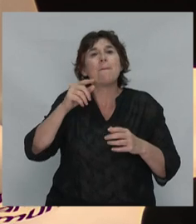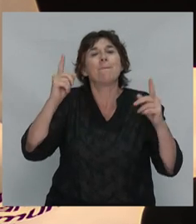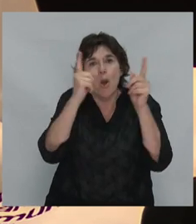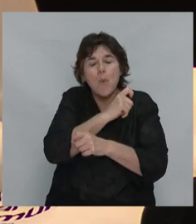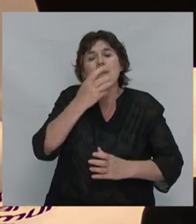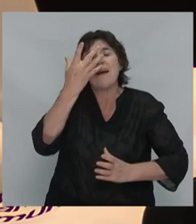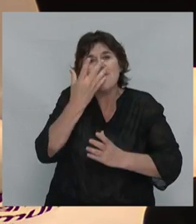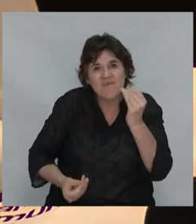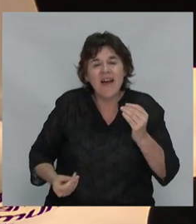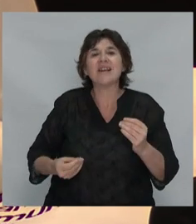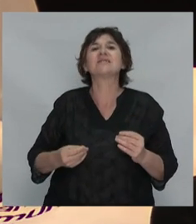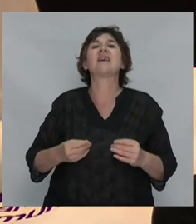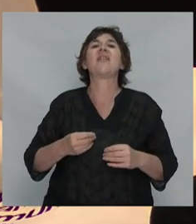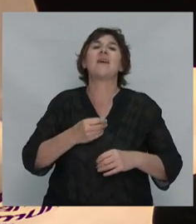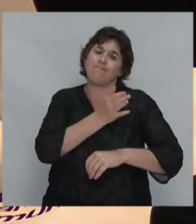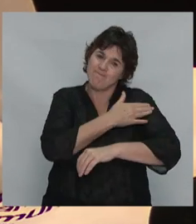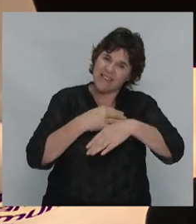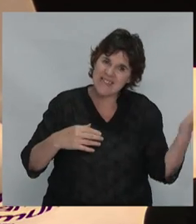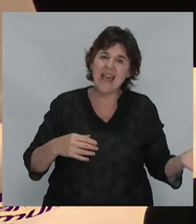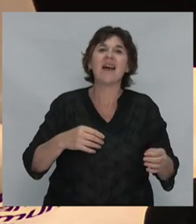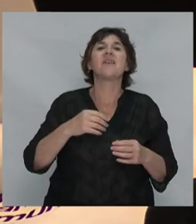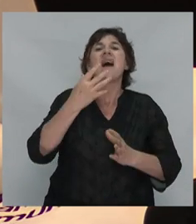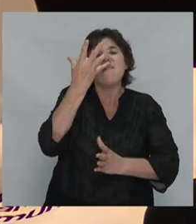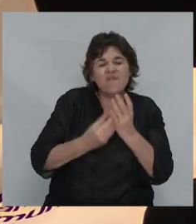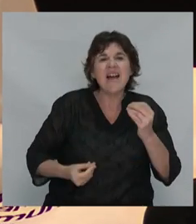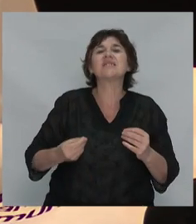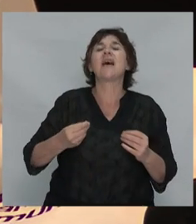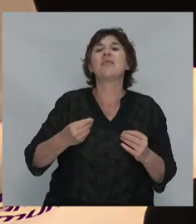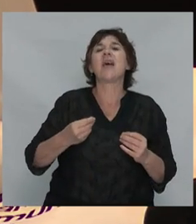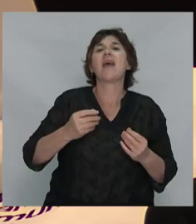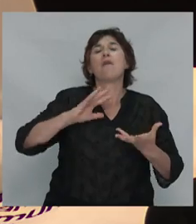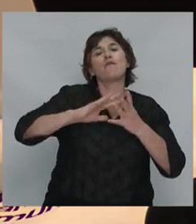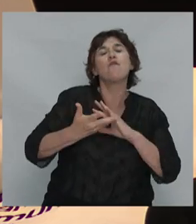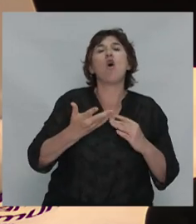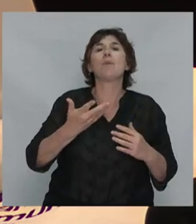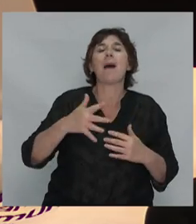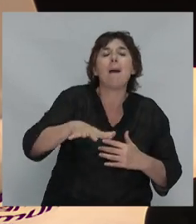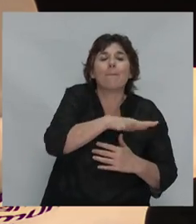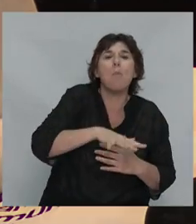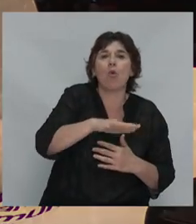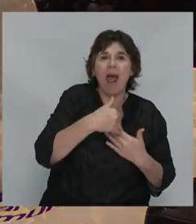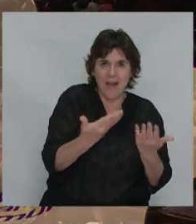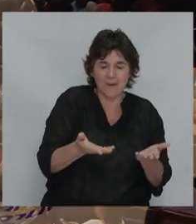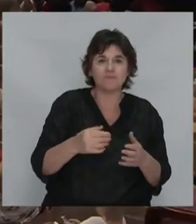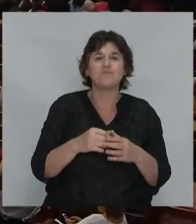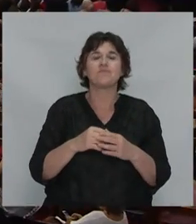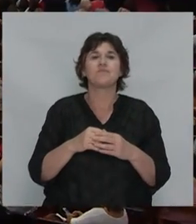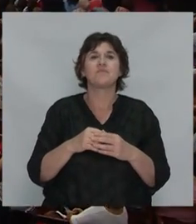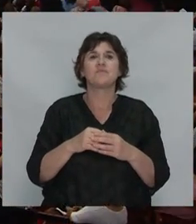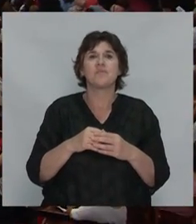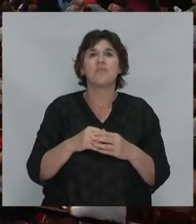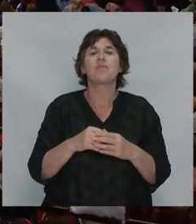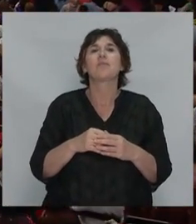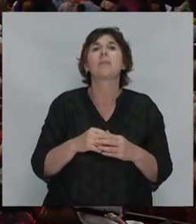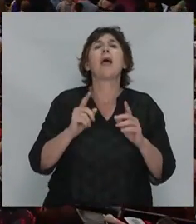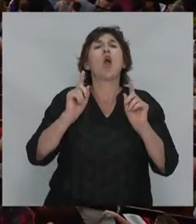populismo y de izquierdas quieren crear una situación simbólica de que la corrupción analógicamente igual